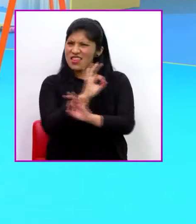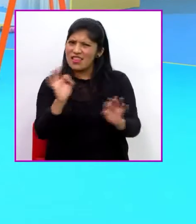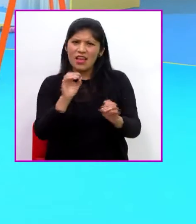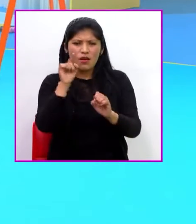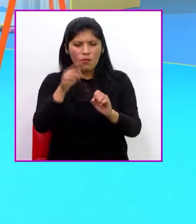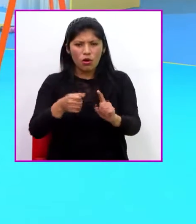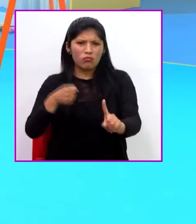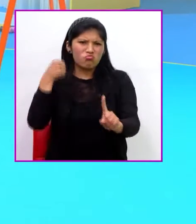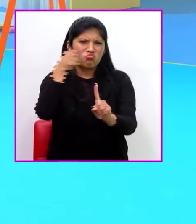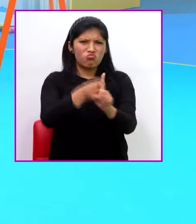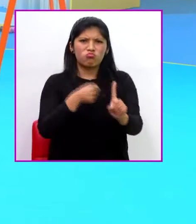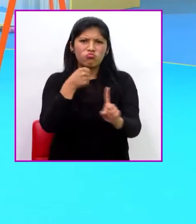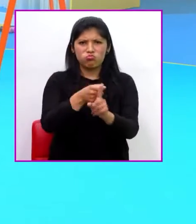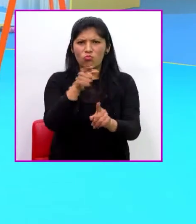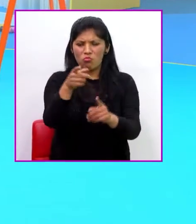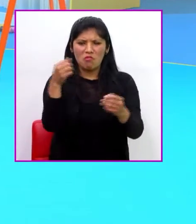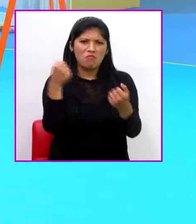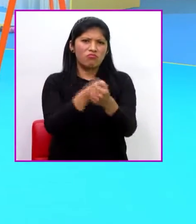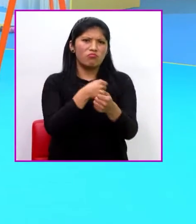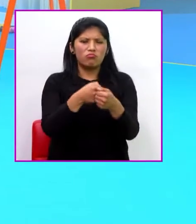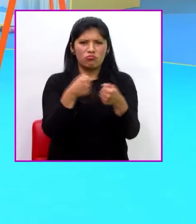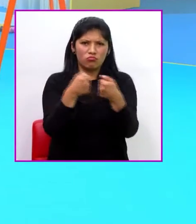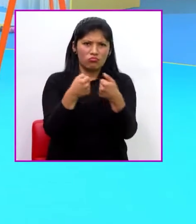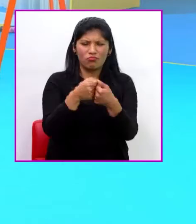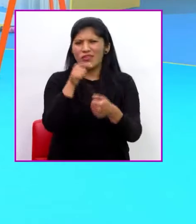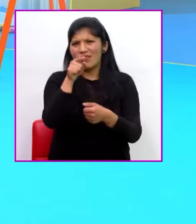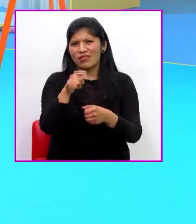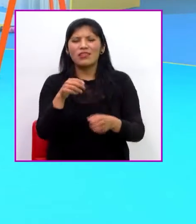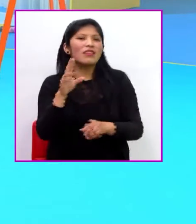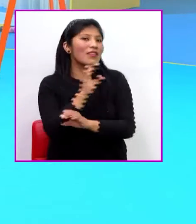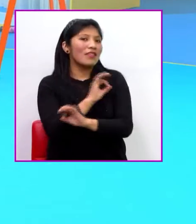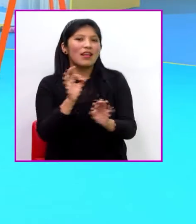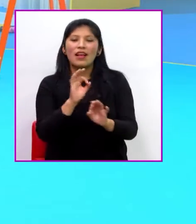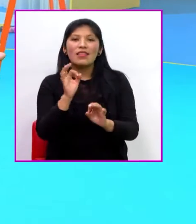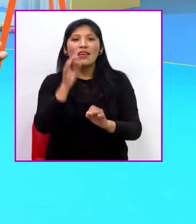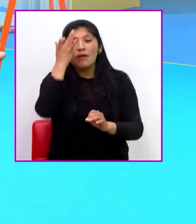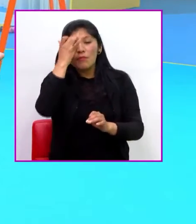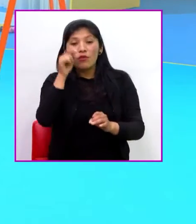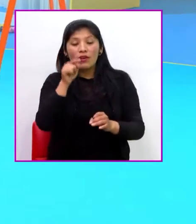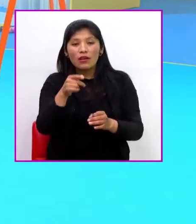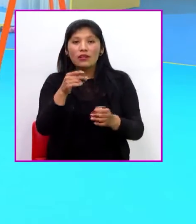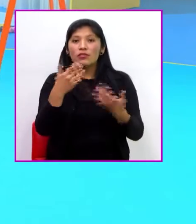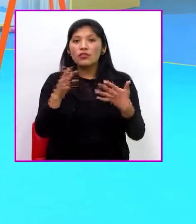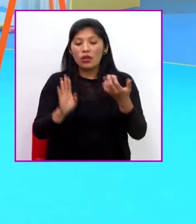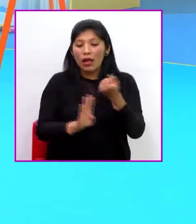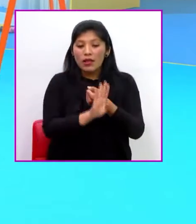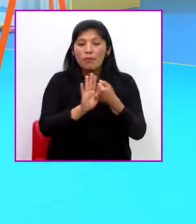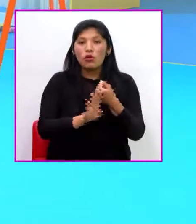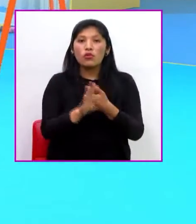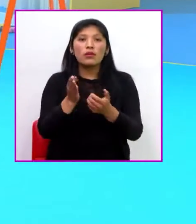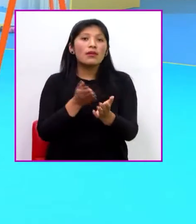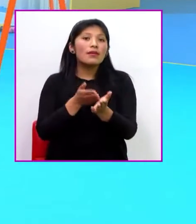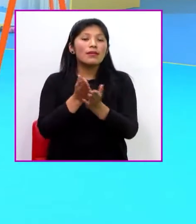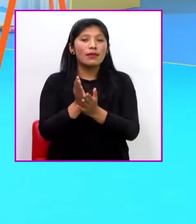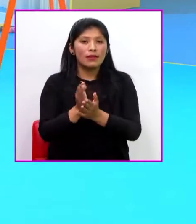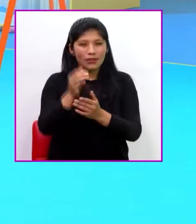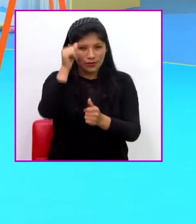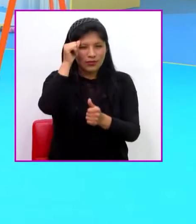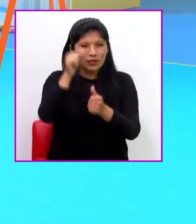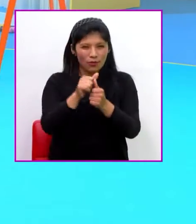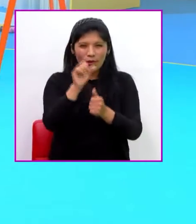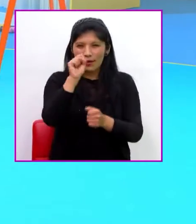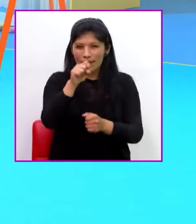Tu integridad física está precautelado por los derechos humanos que son reconocidos a nivel internacional. Recuerda